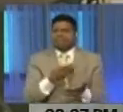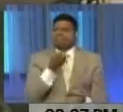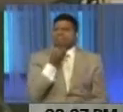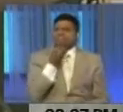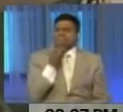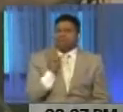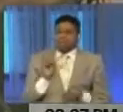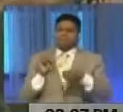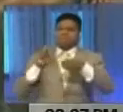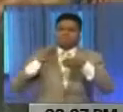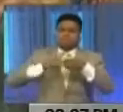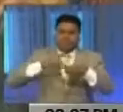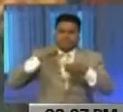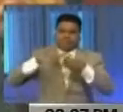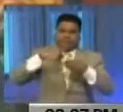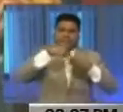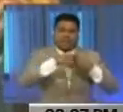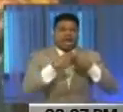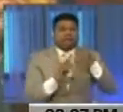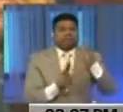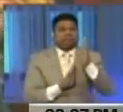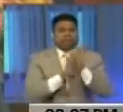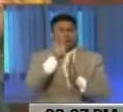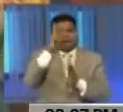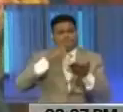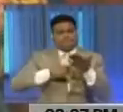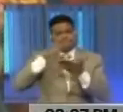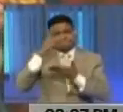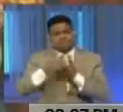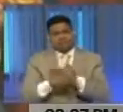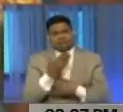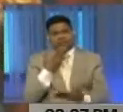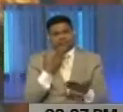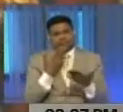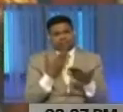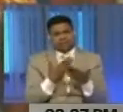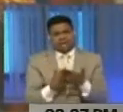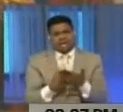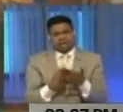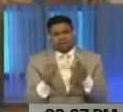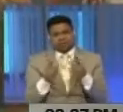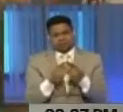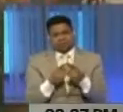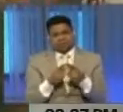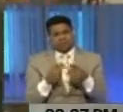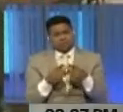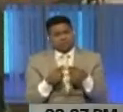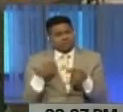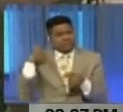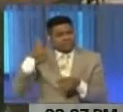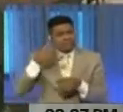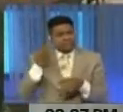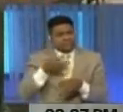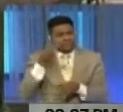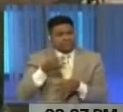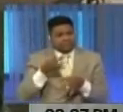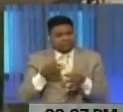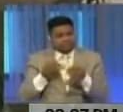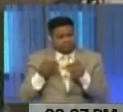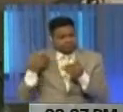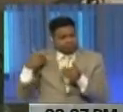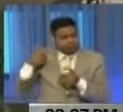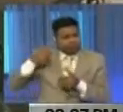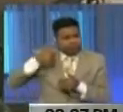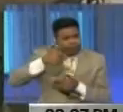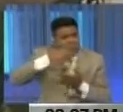Plan de Desarrollo Nacional. Y evidentemente, tal como se ha planteado a lo largo de nuestra revolución, la unión cívico-militar que